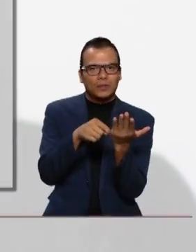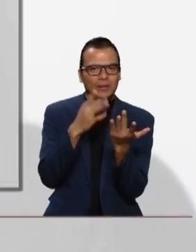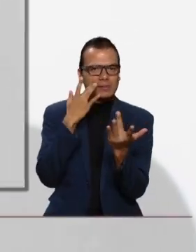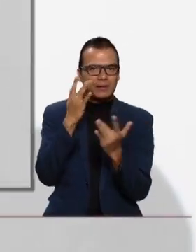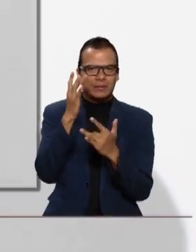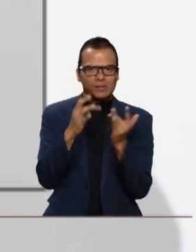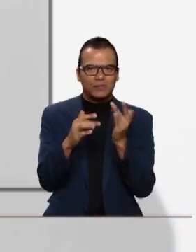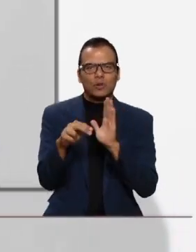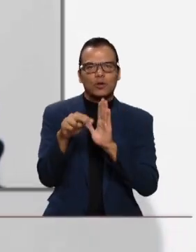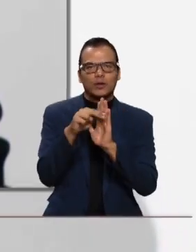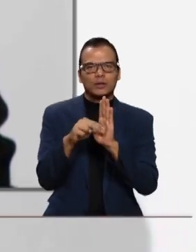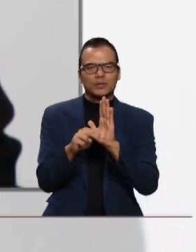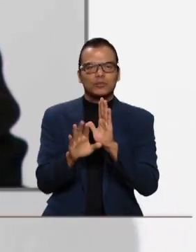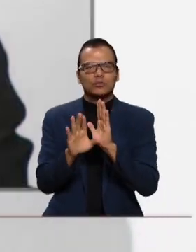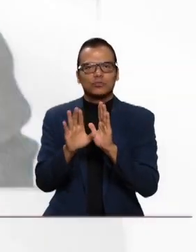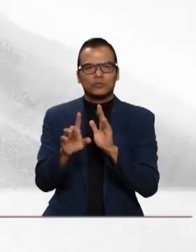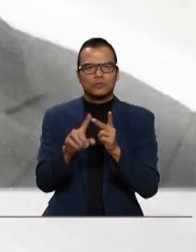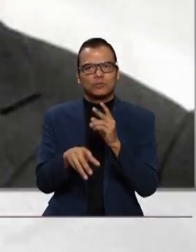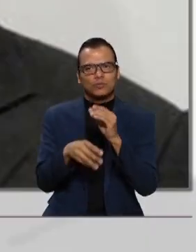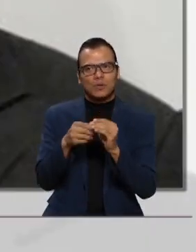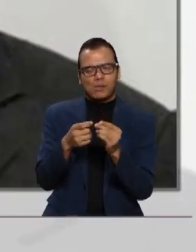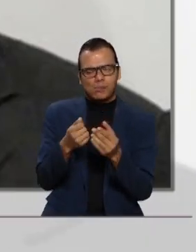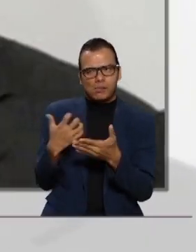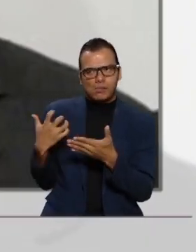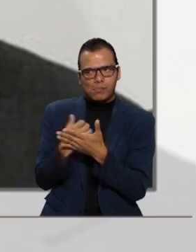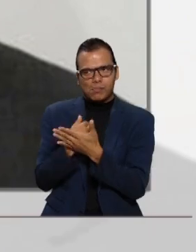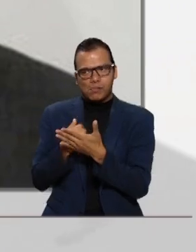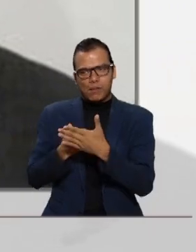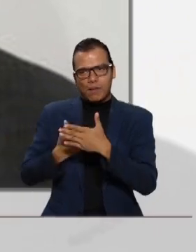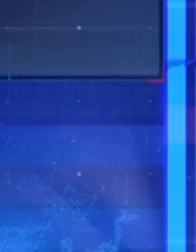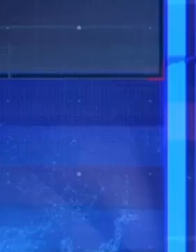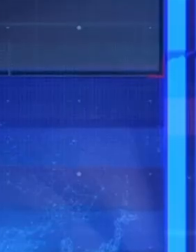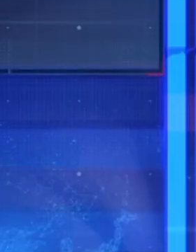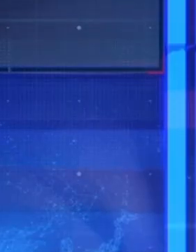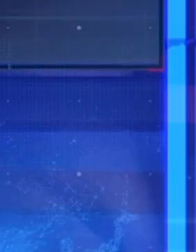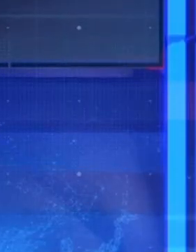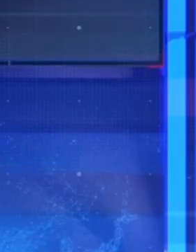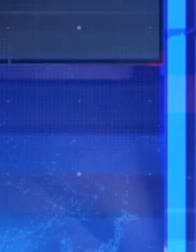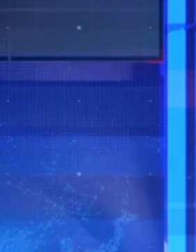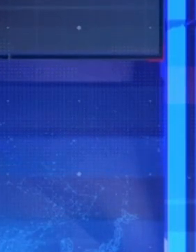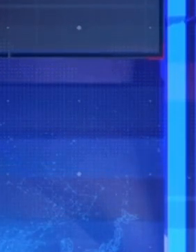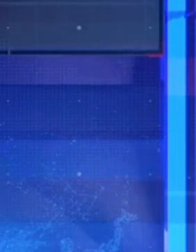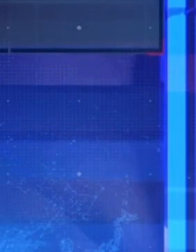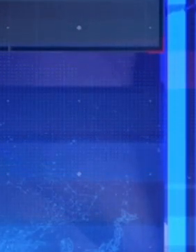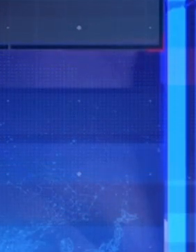incumplimiento de requisitos legales y declarado por apropiación agravado por la cuantía.